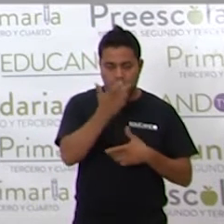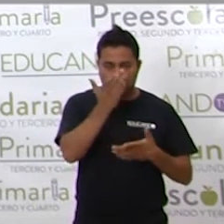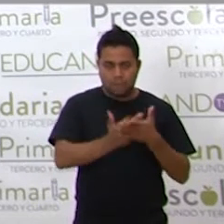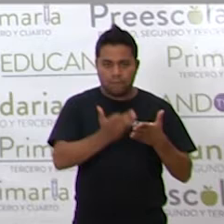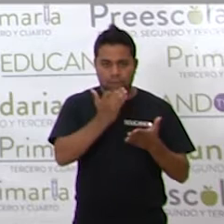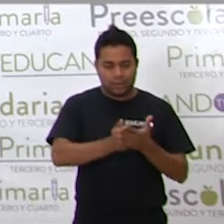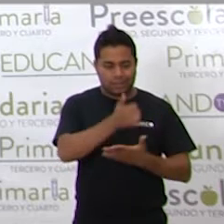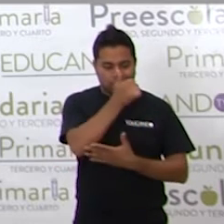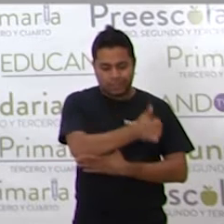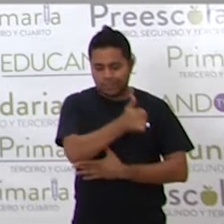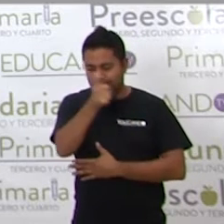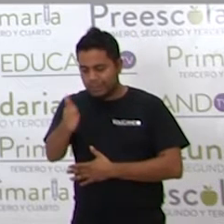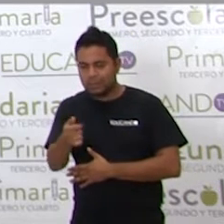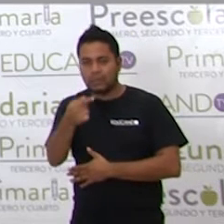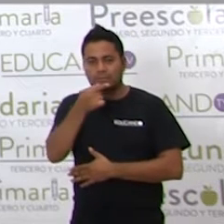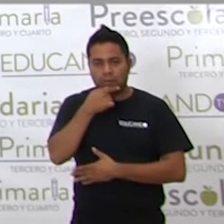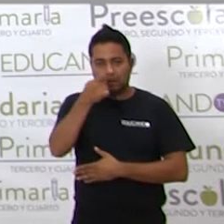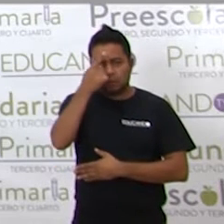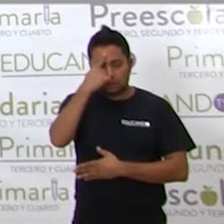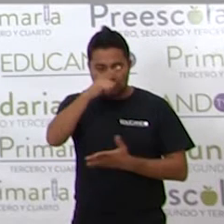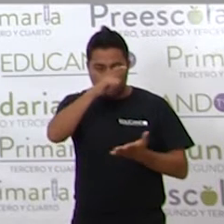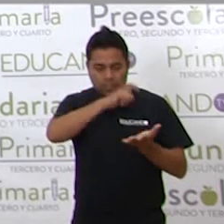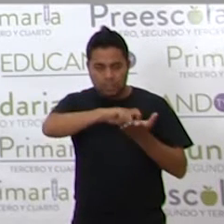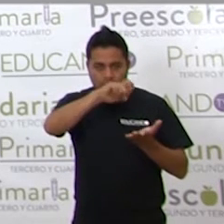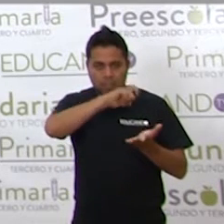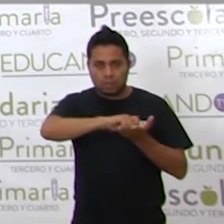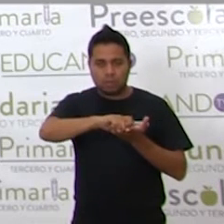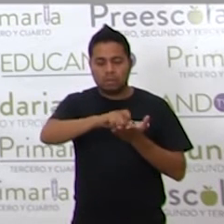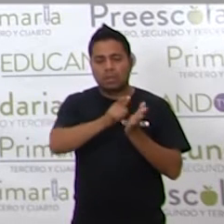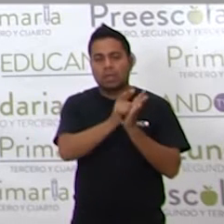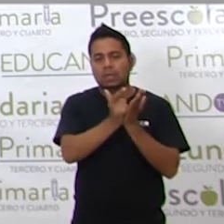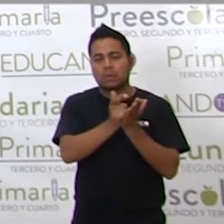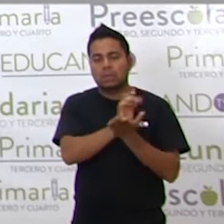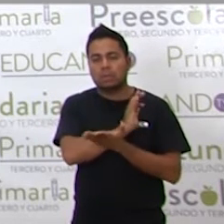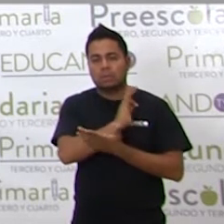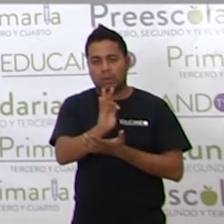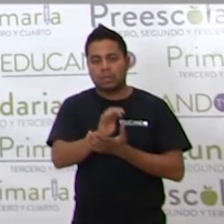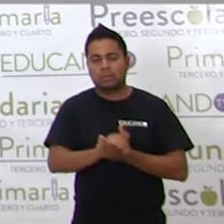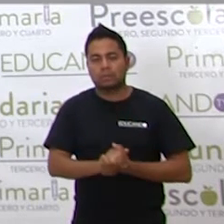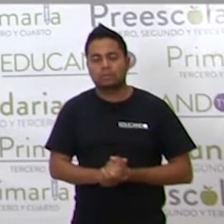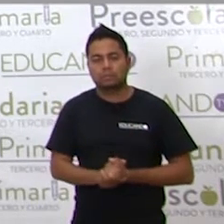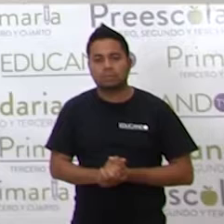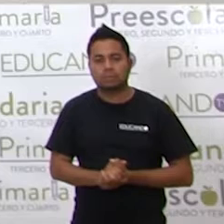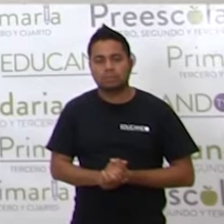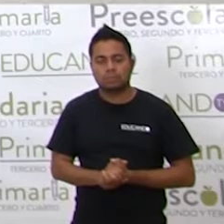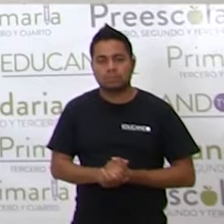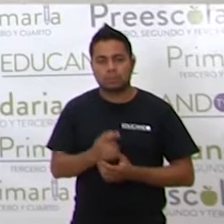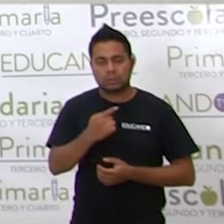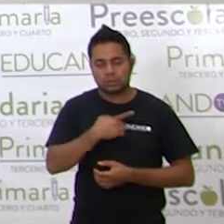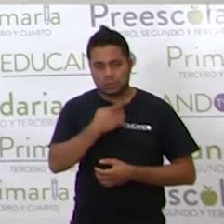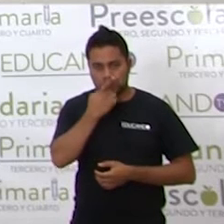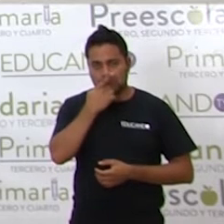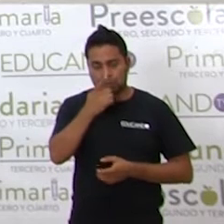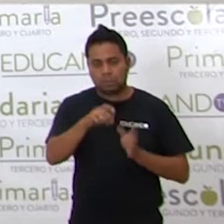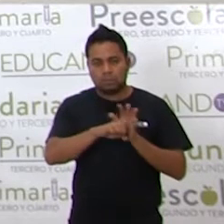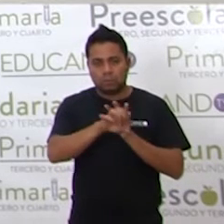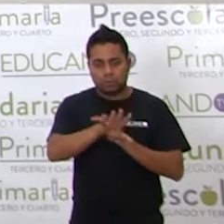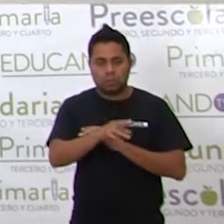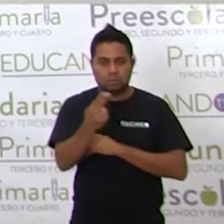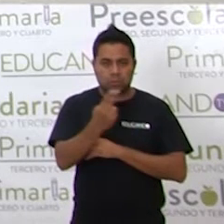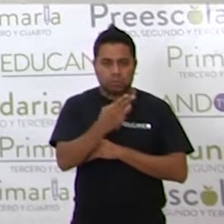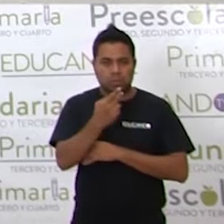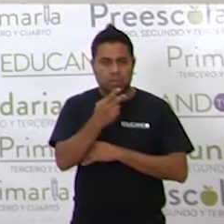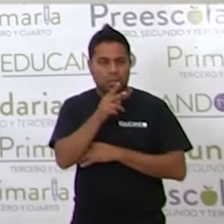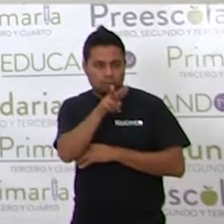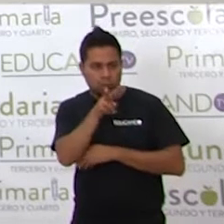falta a cada niño para poder comprar el libro. Cuando yo te decía que es necesario ser muy